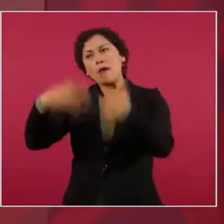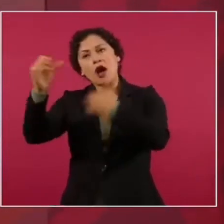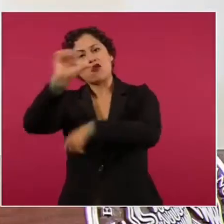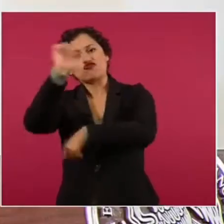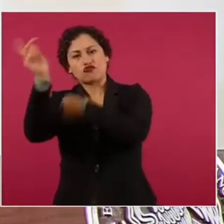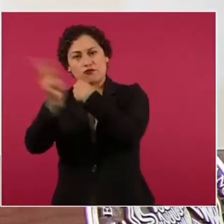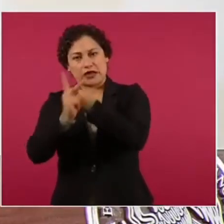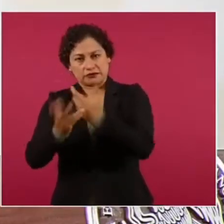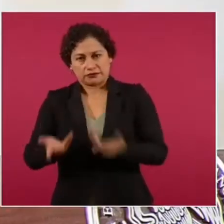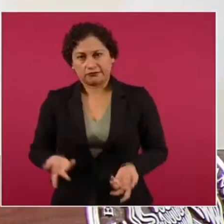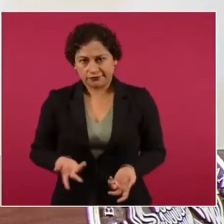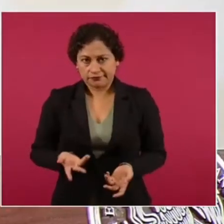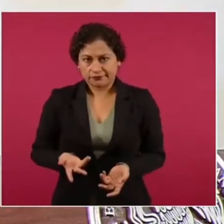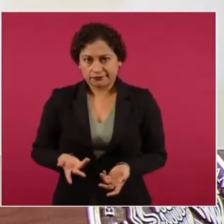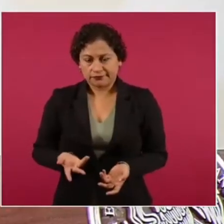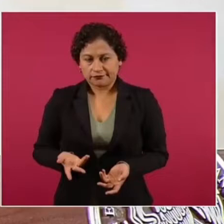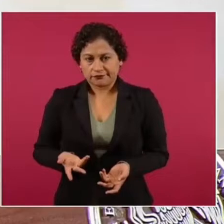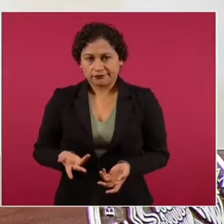en contra